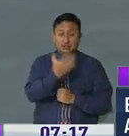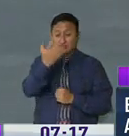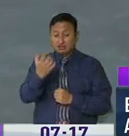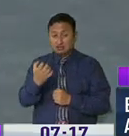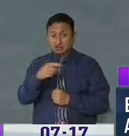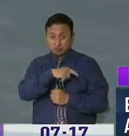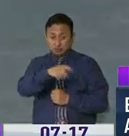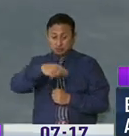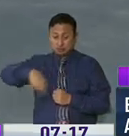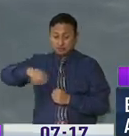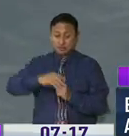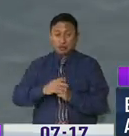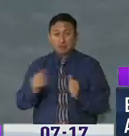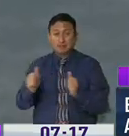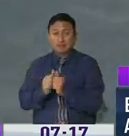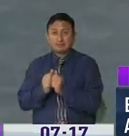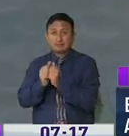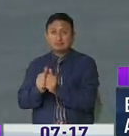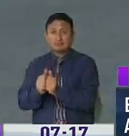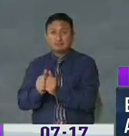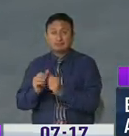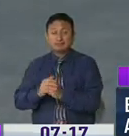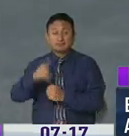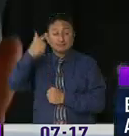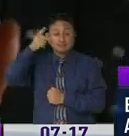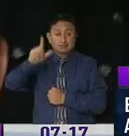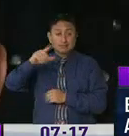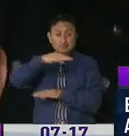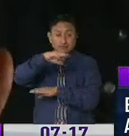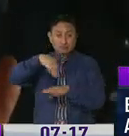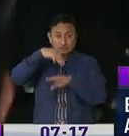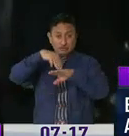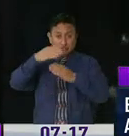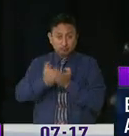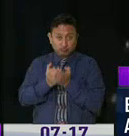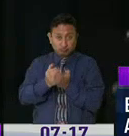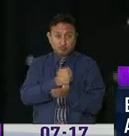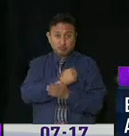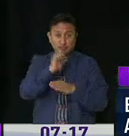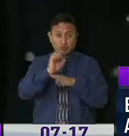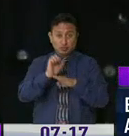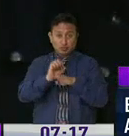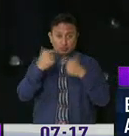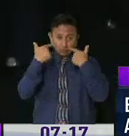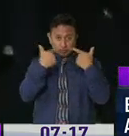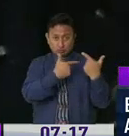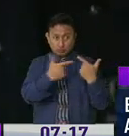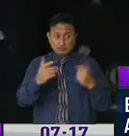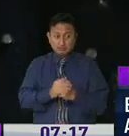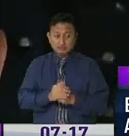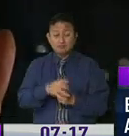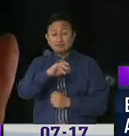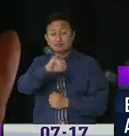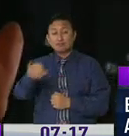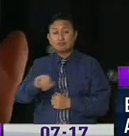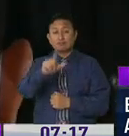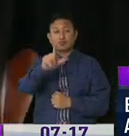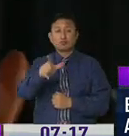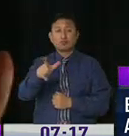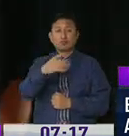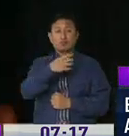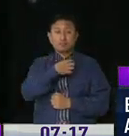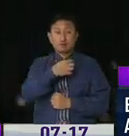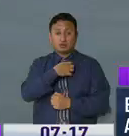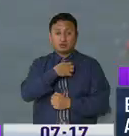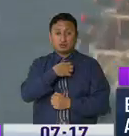corbetas misileras Loja y Manabí. Entre junio y agosto, el promedio de las aproximaciones de los buques hasta la zona exclusiva ha